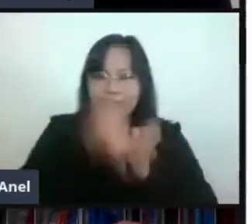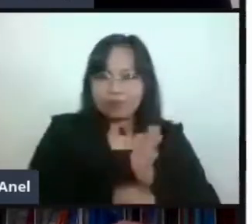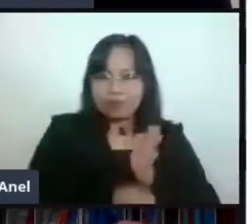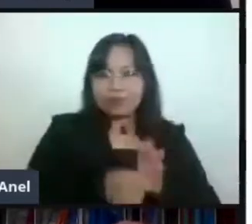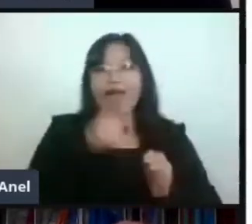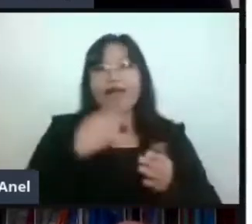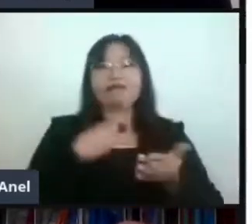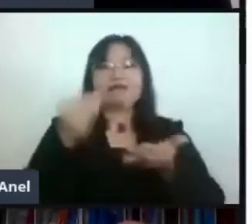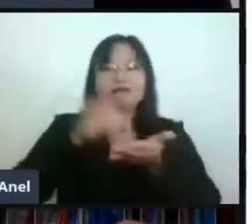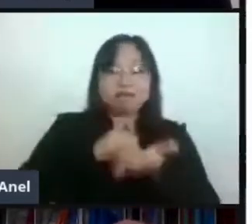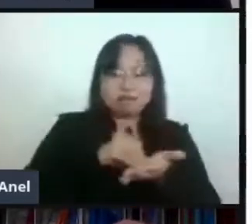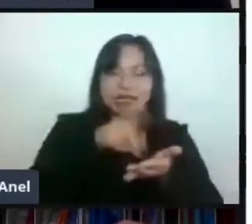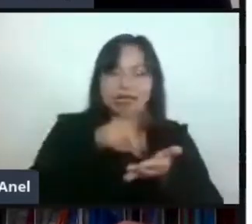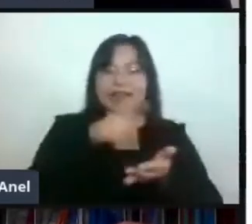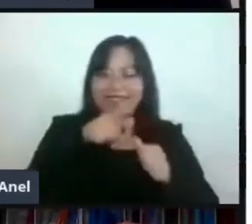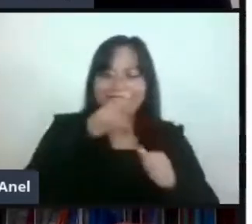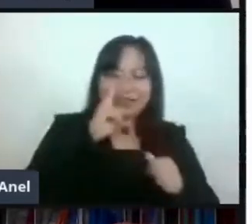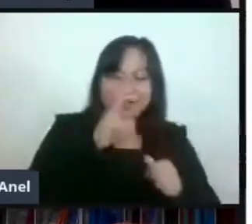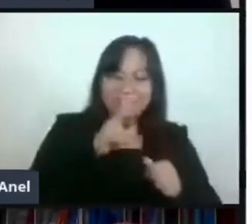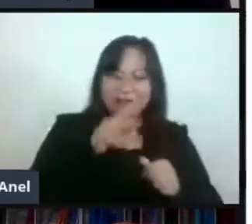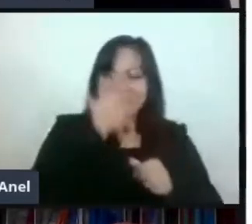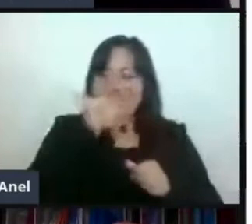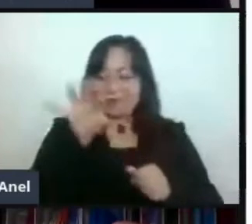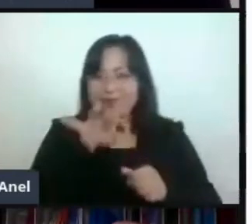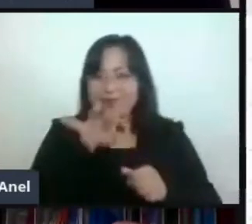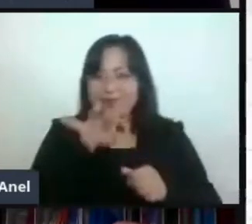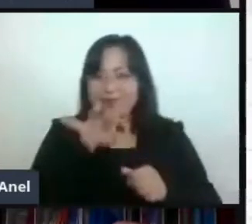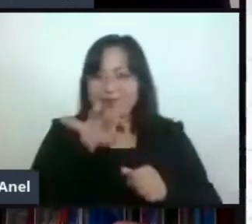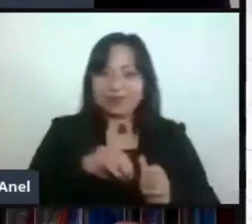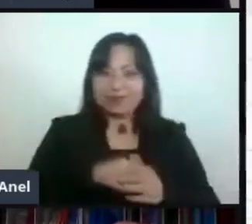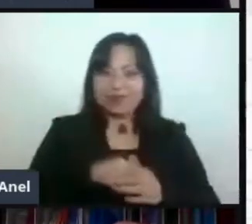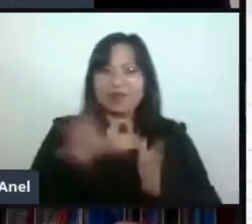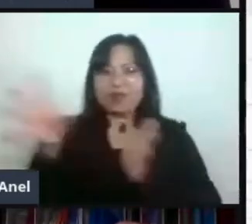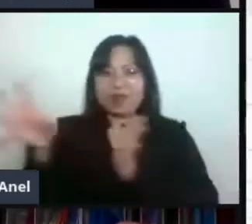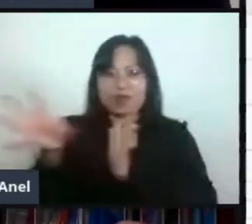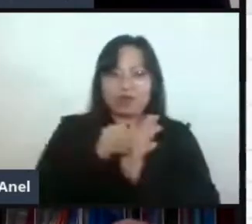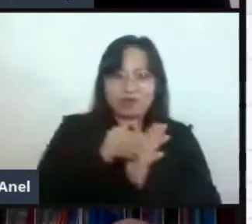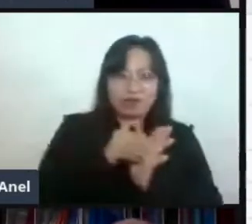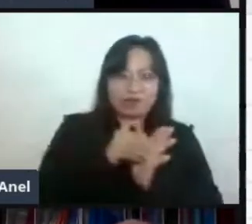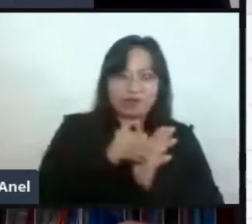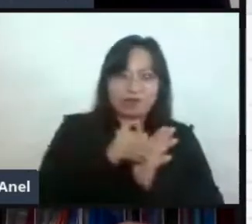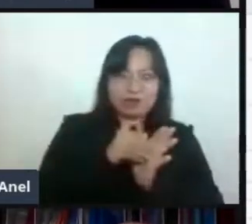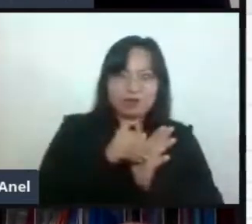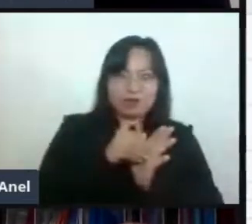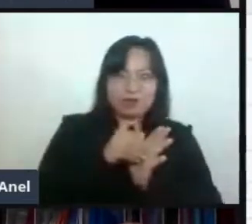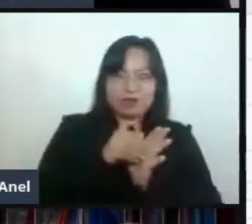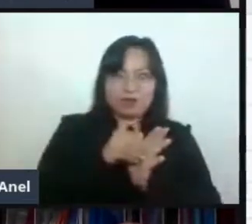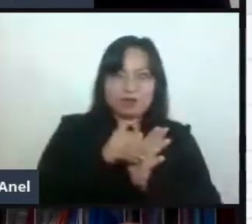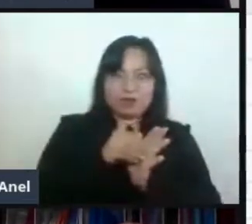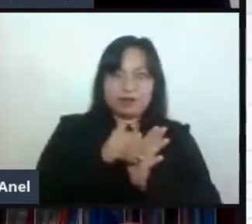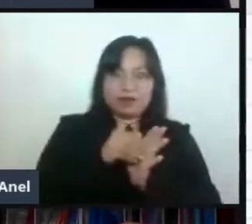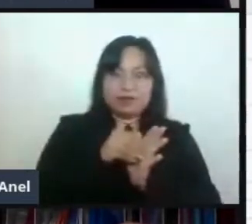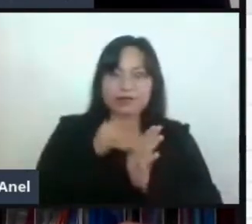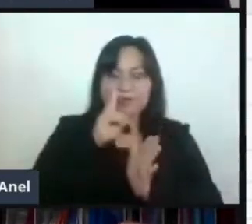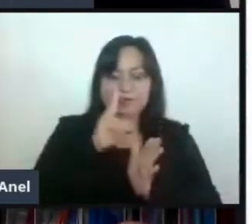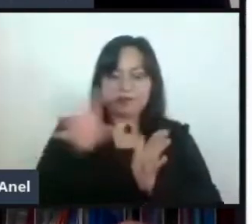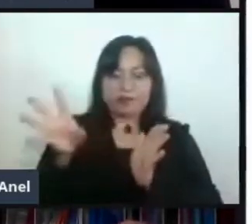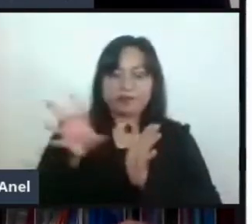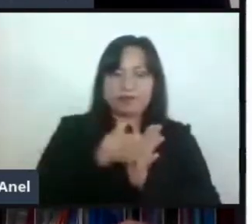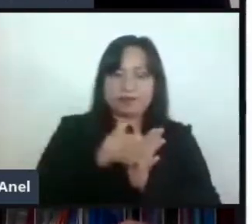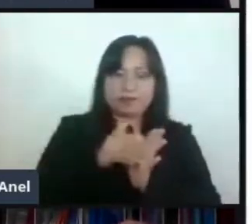bueno, de hecho, copié el anterior, pero bueno, voy a hacer lo mismo, o sea, me había olvidado ir a esta casillita y la voy a